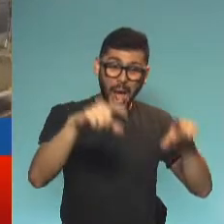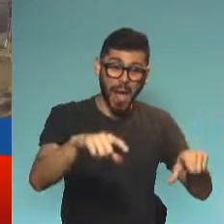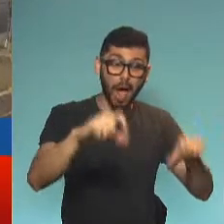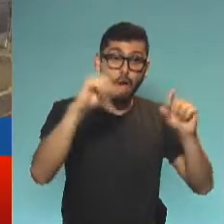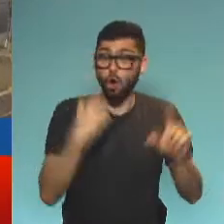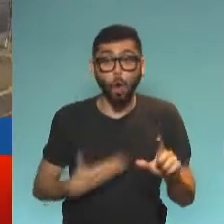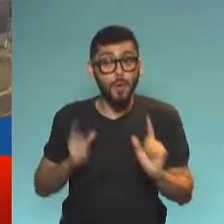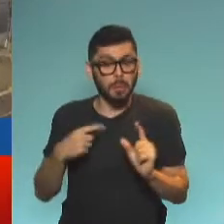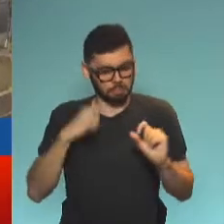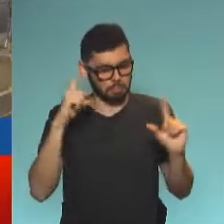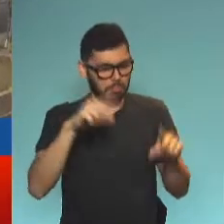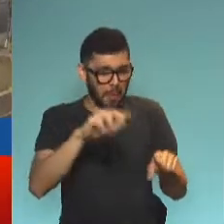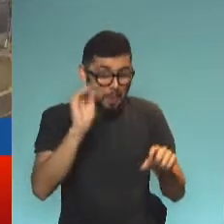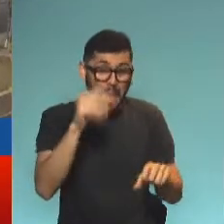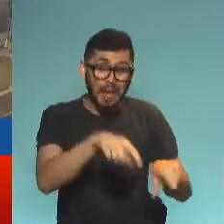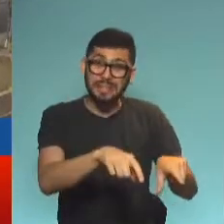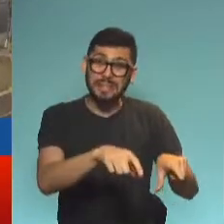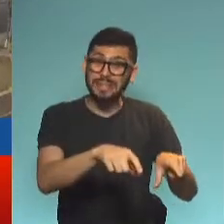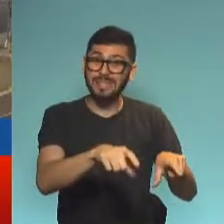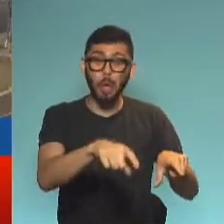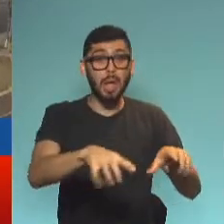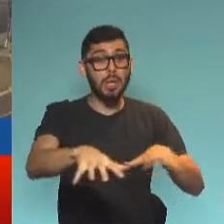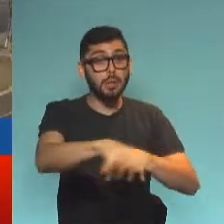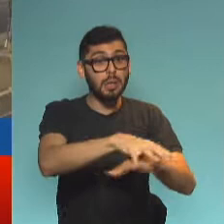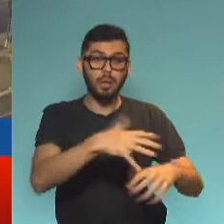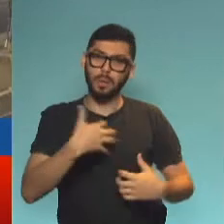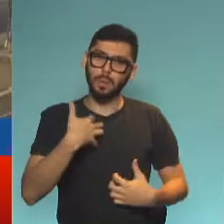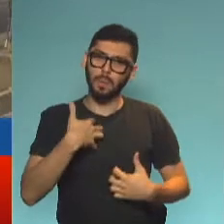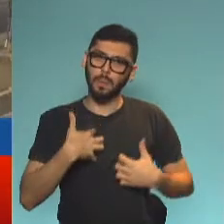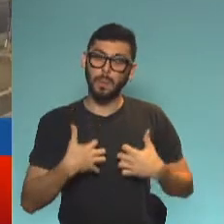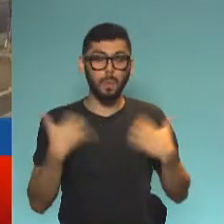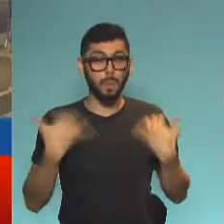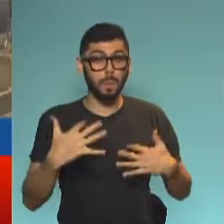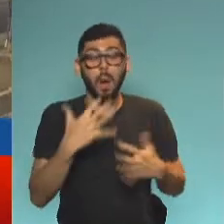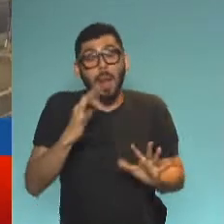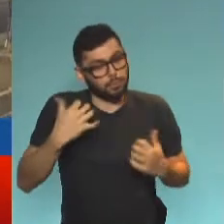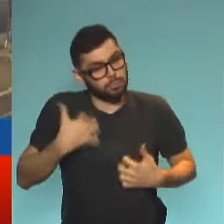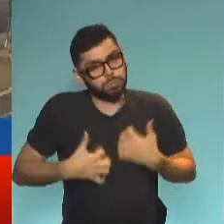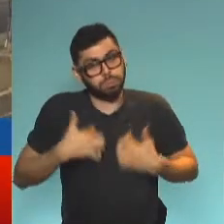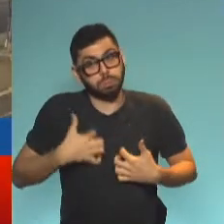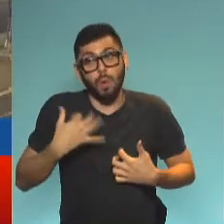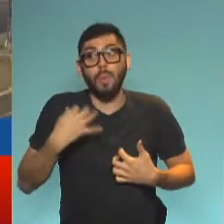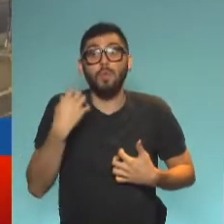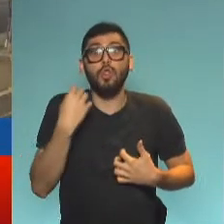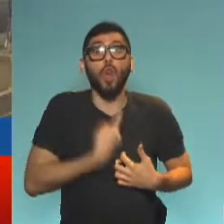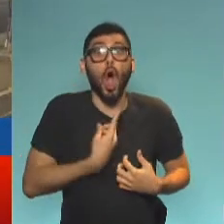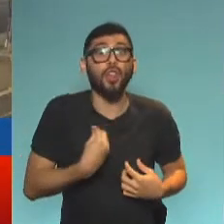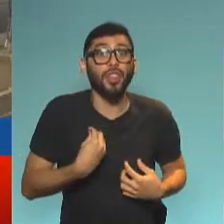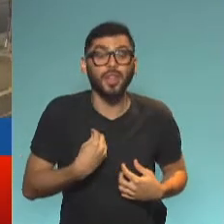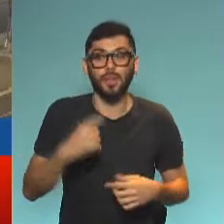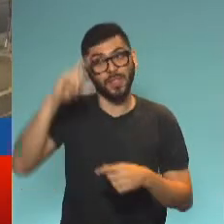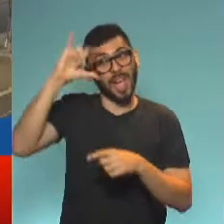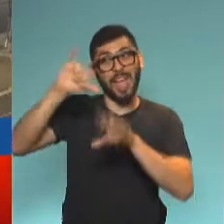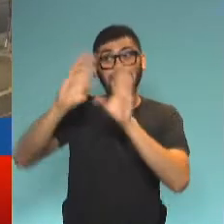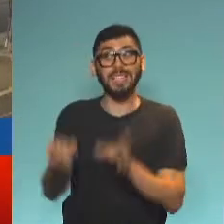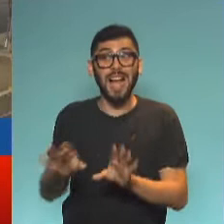gobierno, donde hay muy malestar muy grande, te diría tremendo, es en Ezeiza, en la burbuja